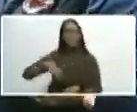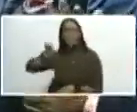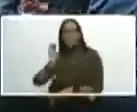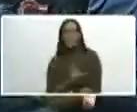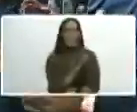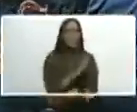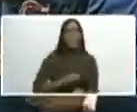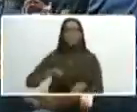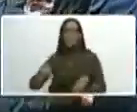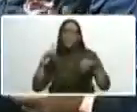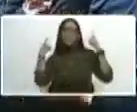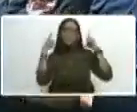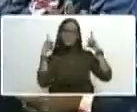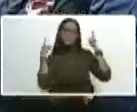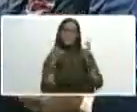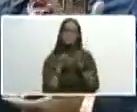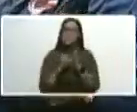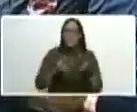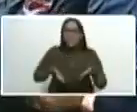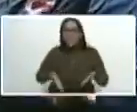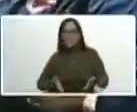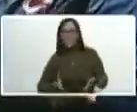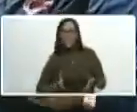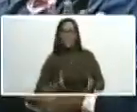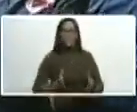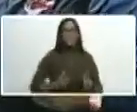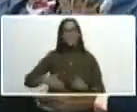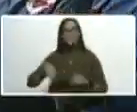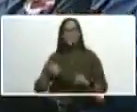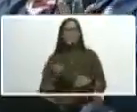quiero cantarle a la Guaira, el pueblo donde yo nací.